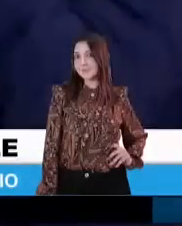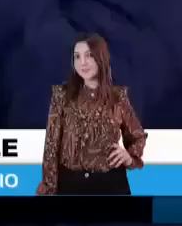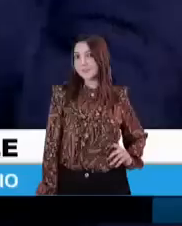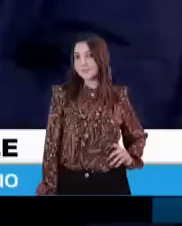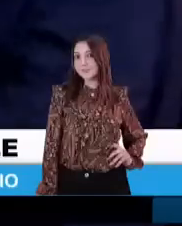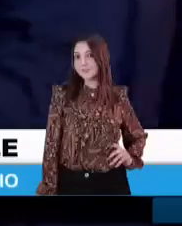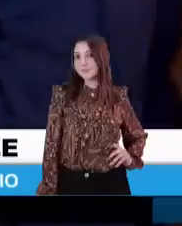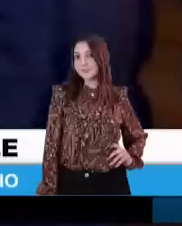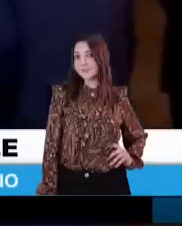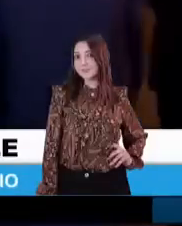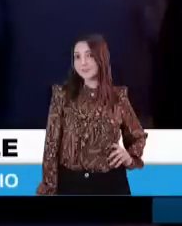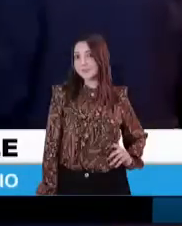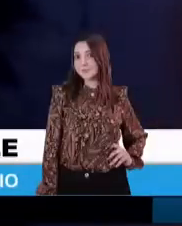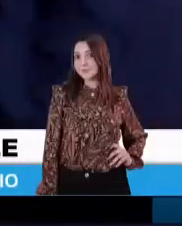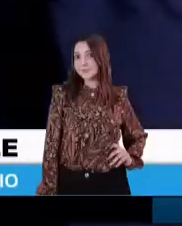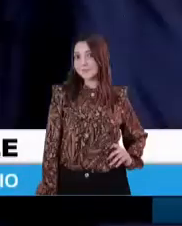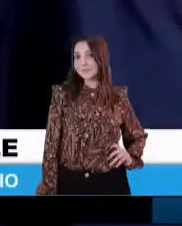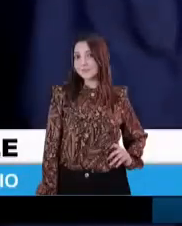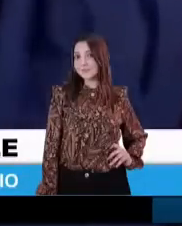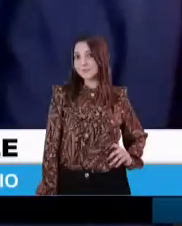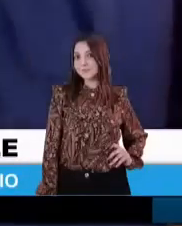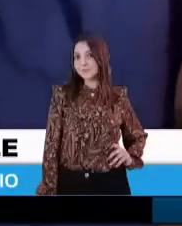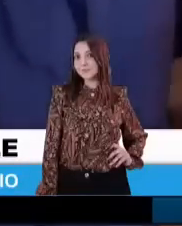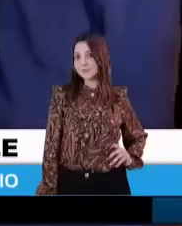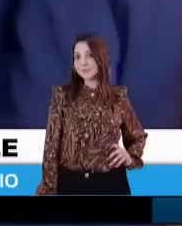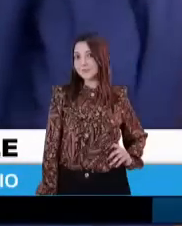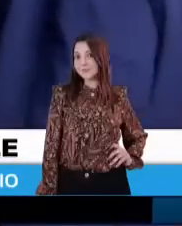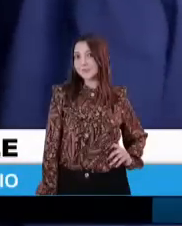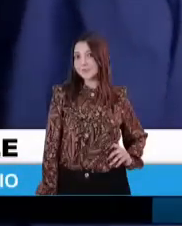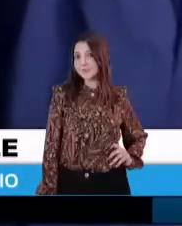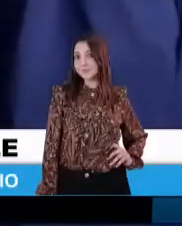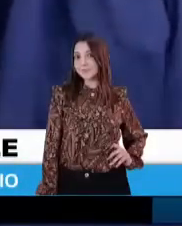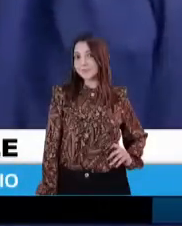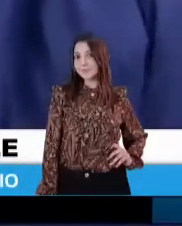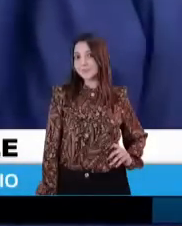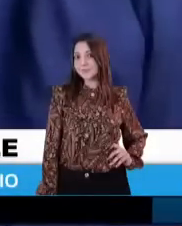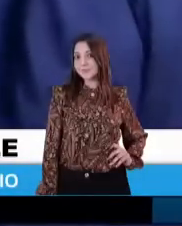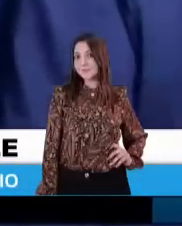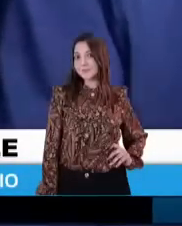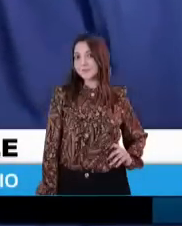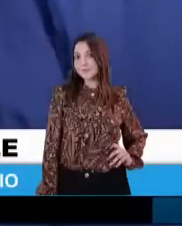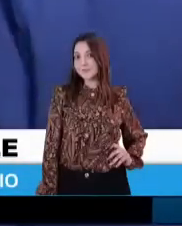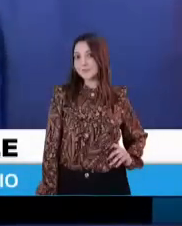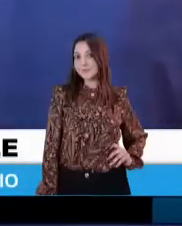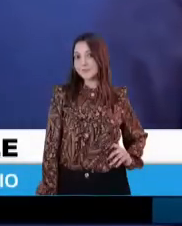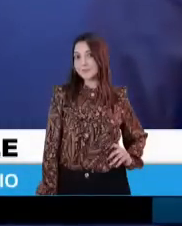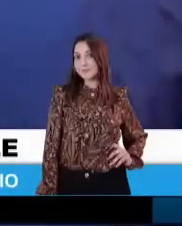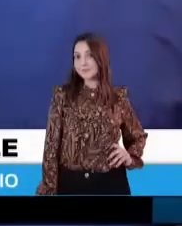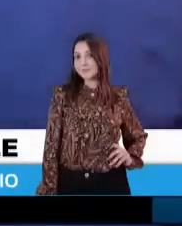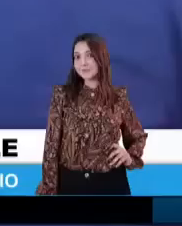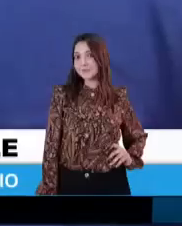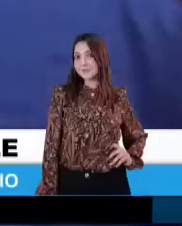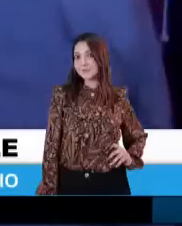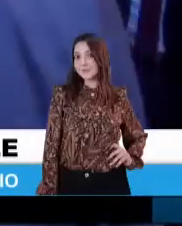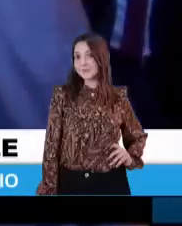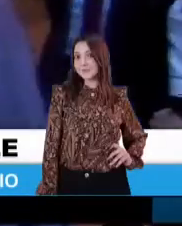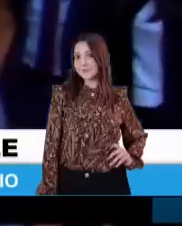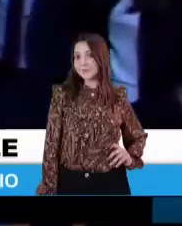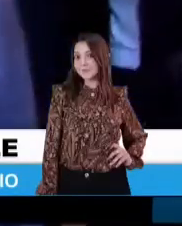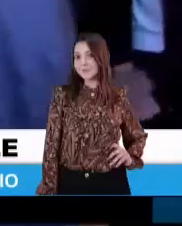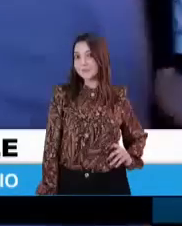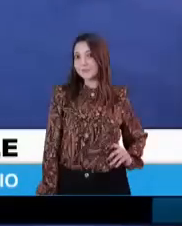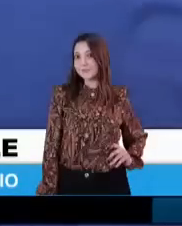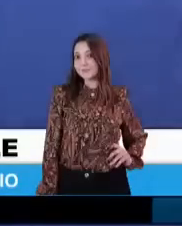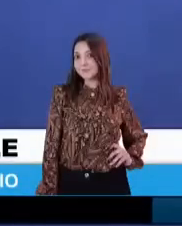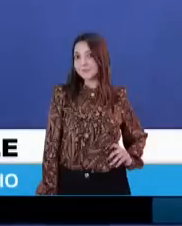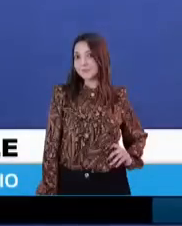los derechos humanos en sus discursos a nivel diplomático, ¿no es cierto?, a nivel internacional, lo hizo en la CELAC, lo